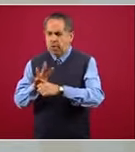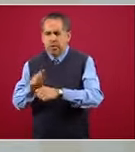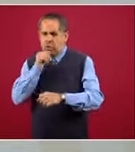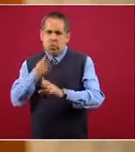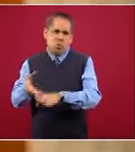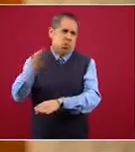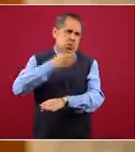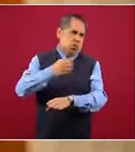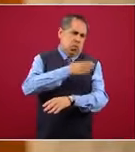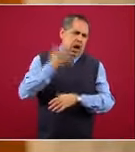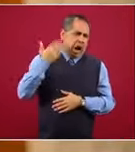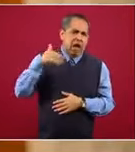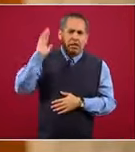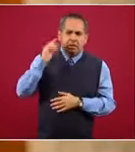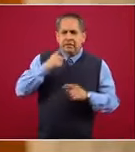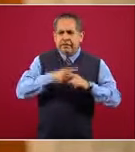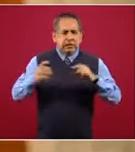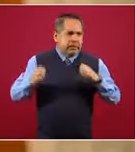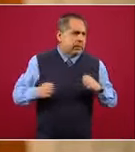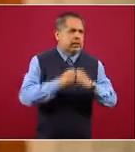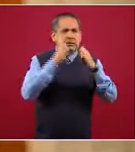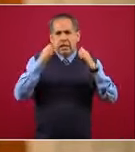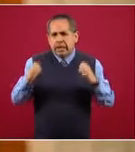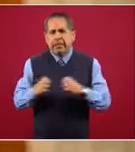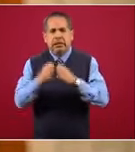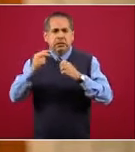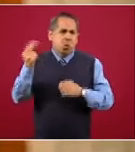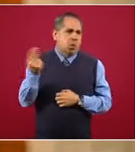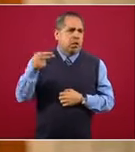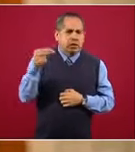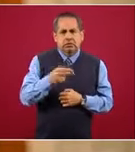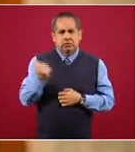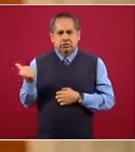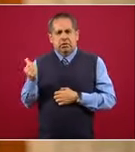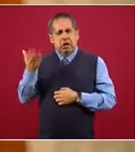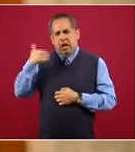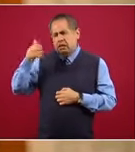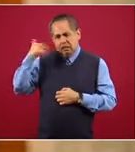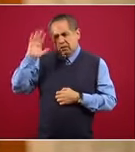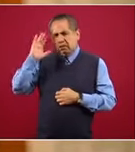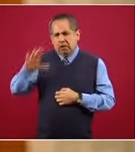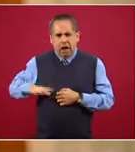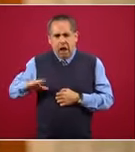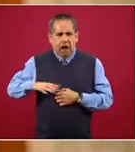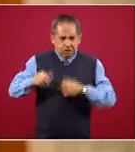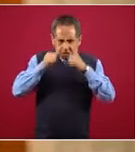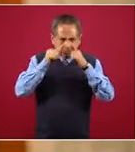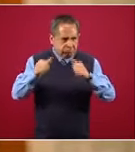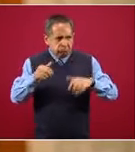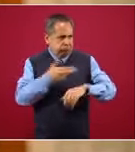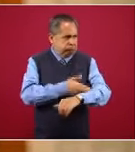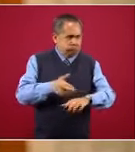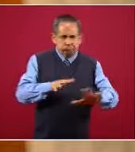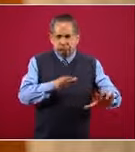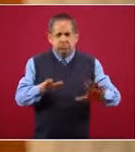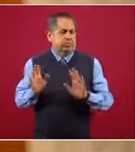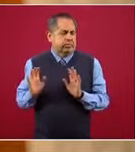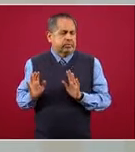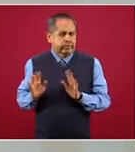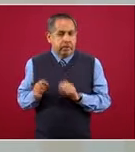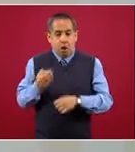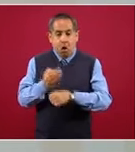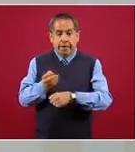y se usa para las distintas urgencias médicas de interés mayor, pero desde luego